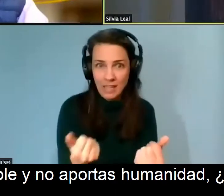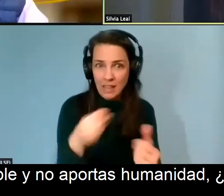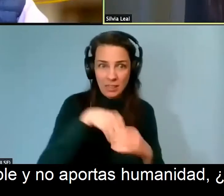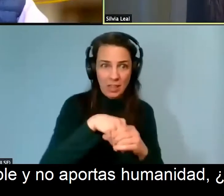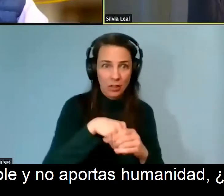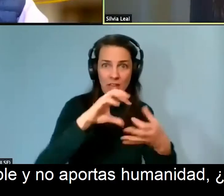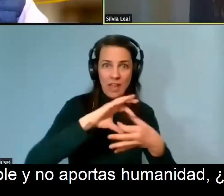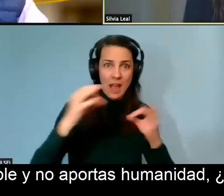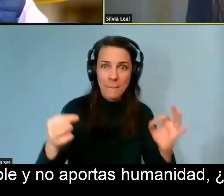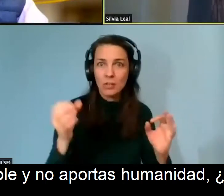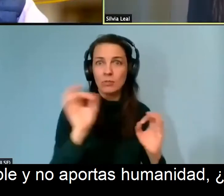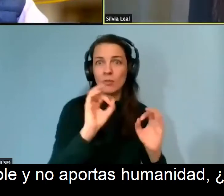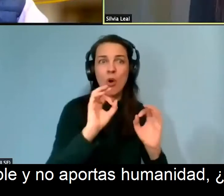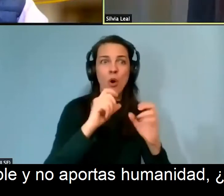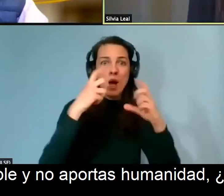predecible y no aportas la humanidad,